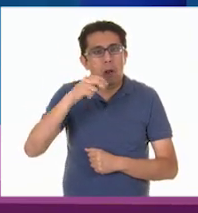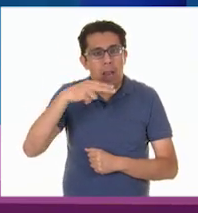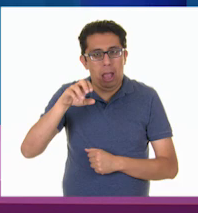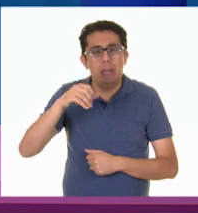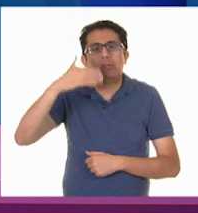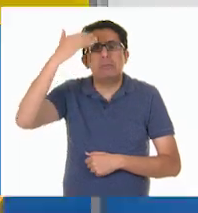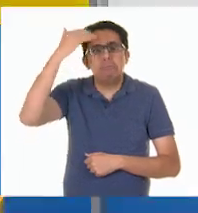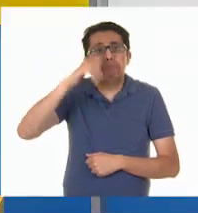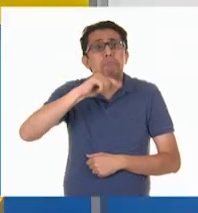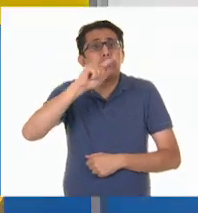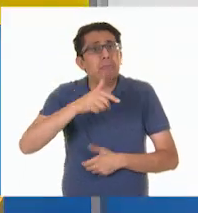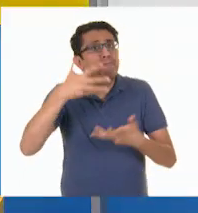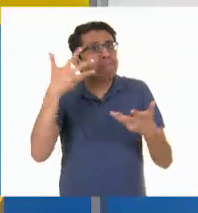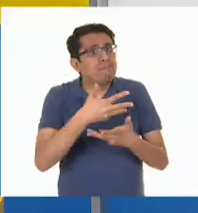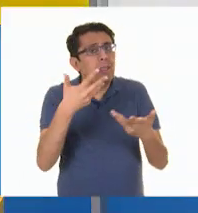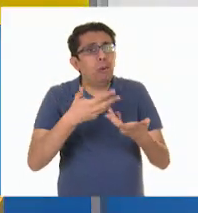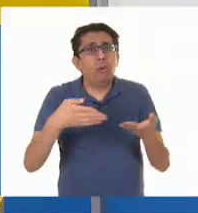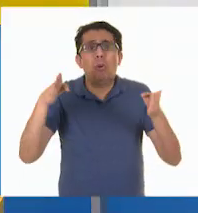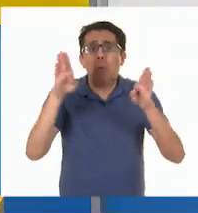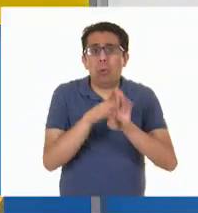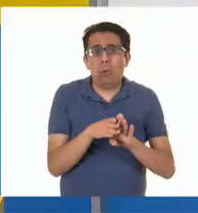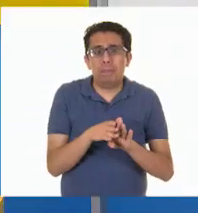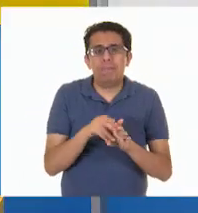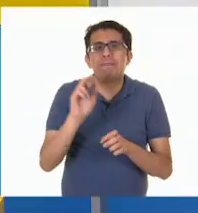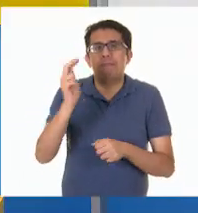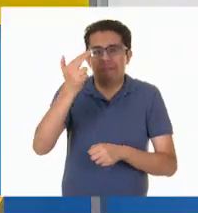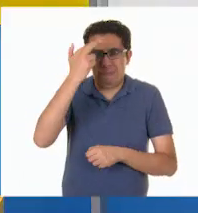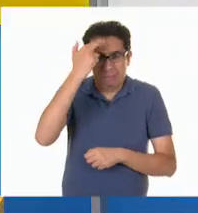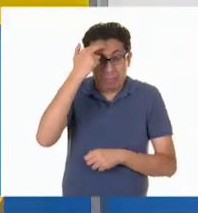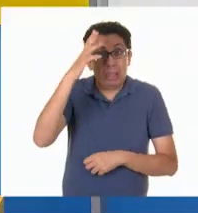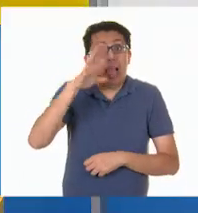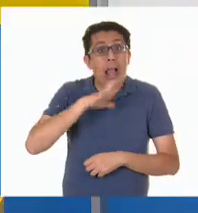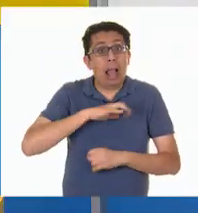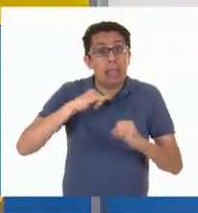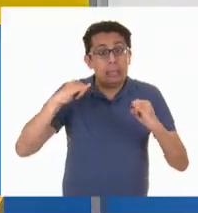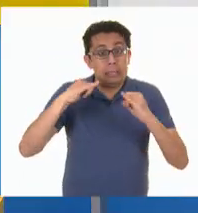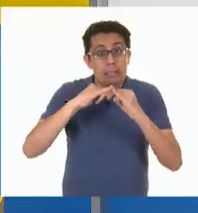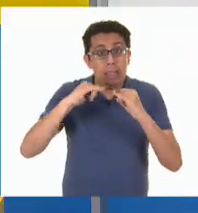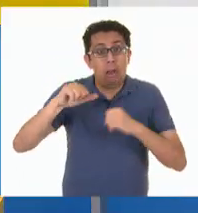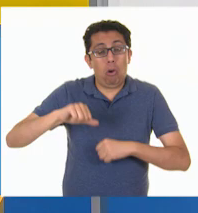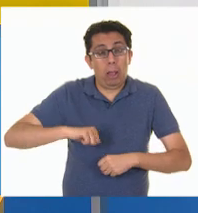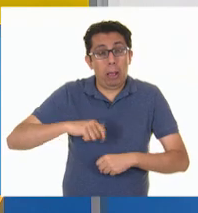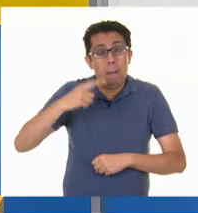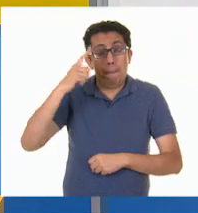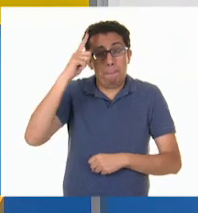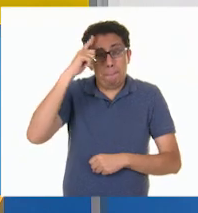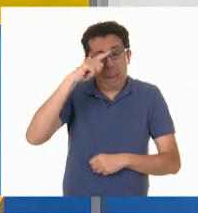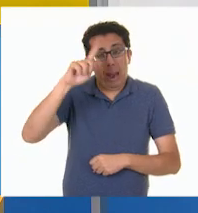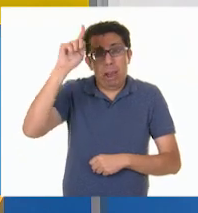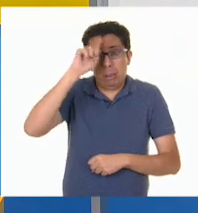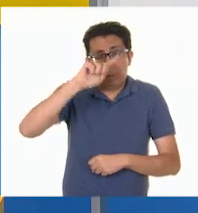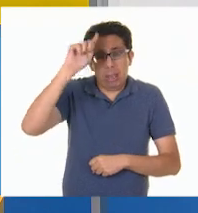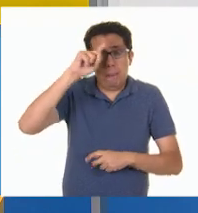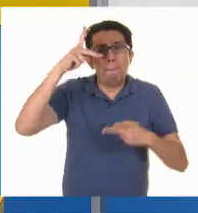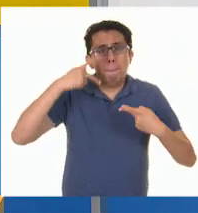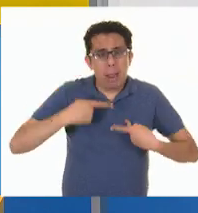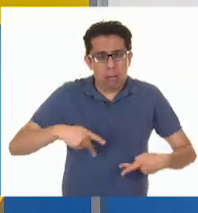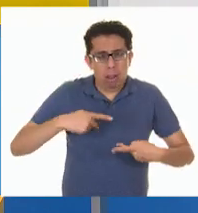maestra? ¿Recuerdas que platicamos sobre las instancias de gobierno que asesoran a las personas para solicitar su